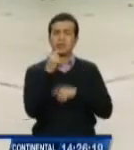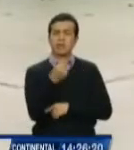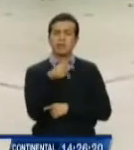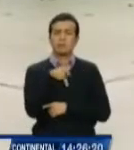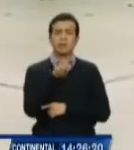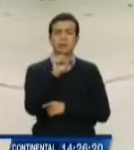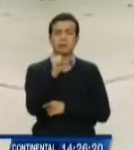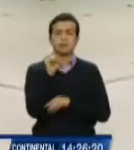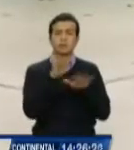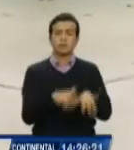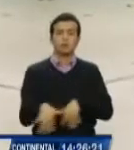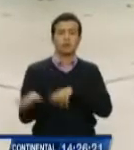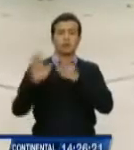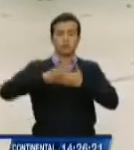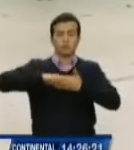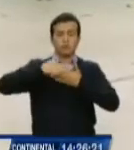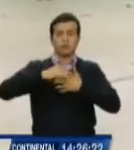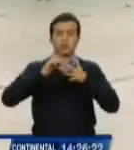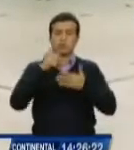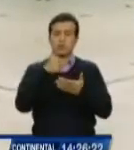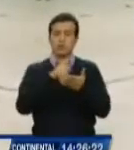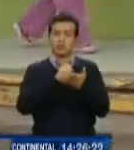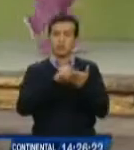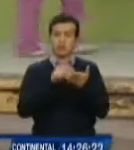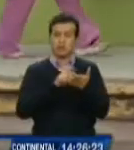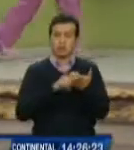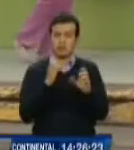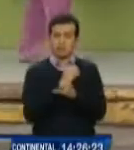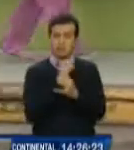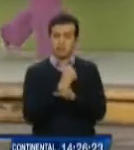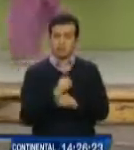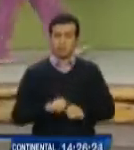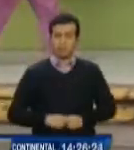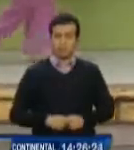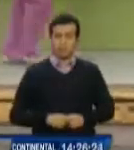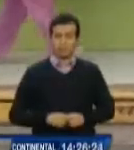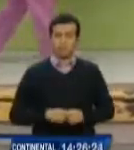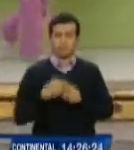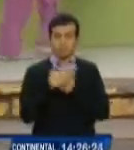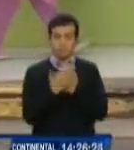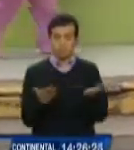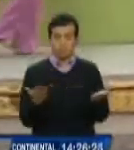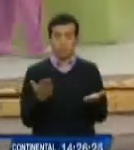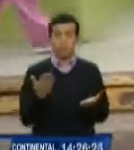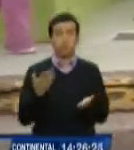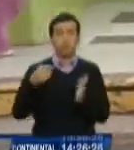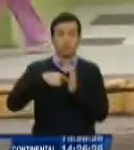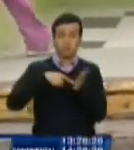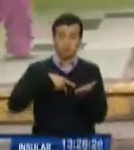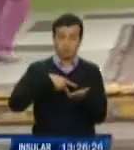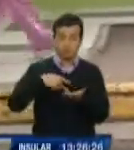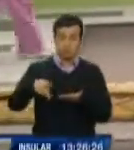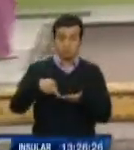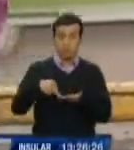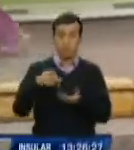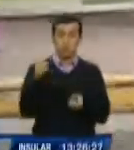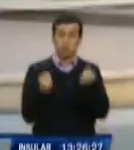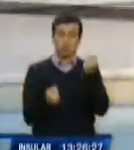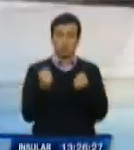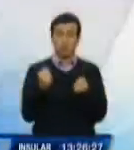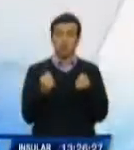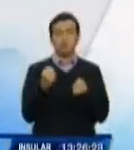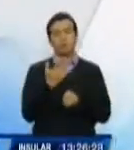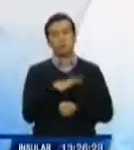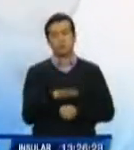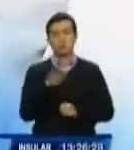GPS, computador portátil y calculadora electrónica. Si ingresa mercancías que paguen tributos por las fronteras terrestres con un